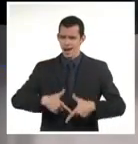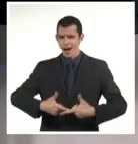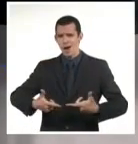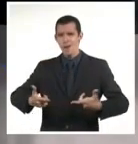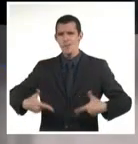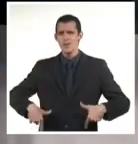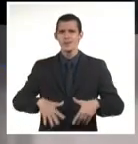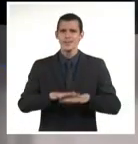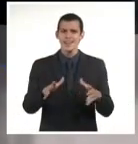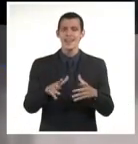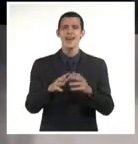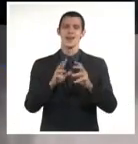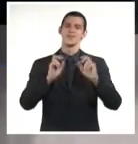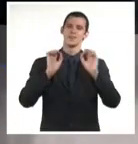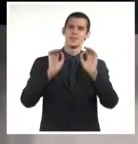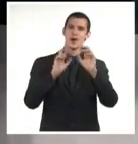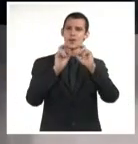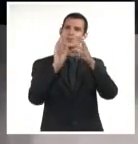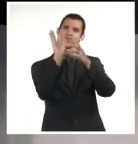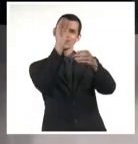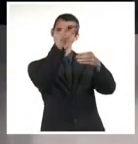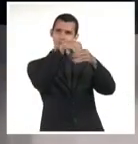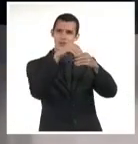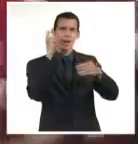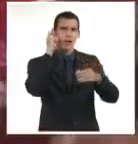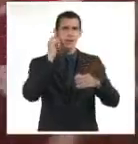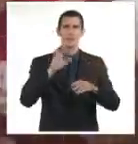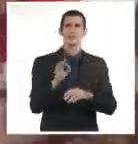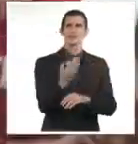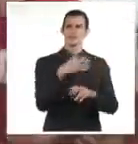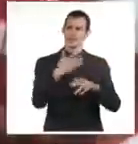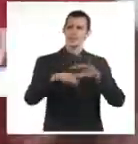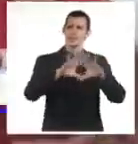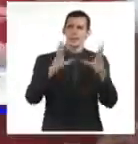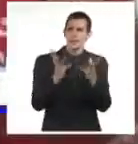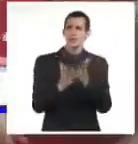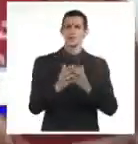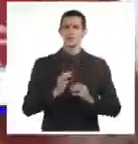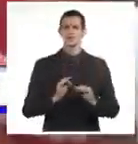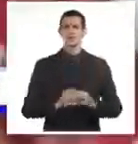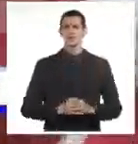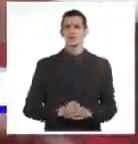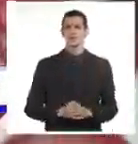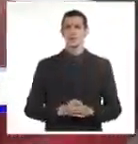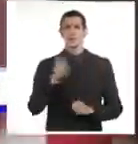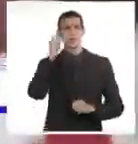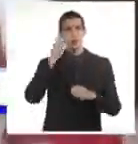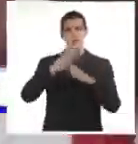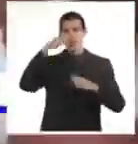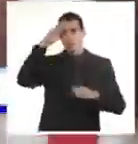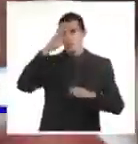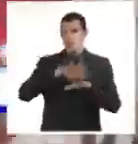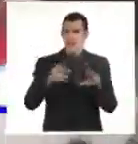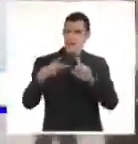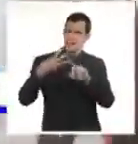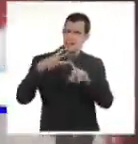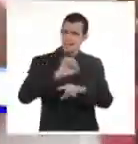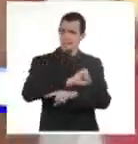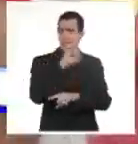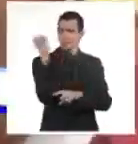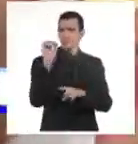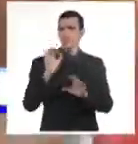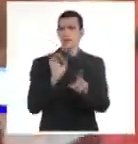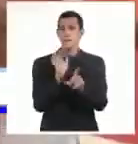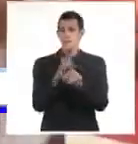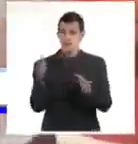de la Liga Superior de Baloncesto en el sector femenino. Las Mambisas de la Tierra Caliente completaron su tercera victoria del playoff al